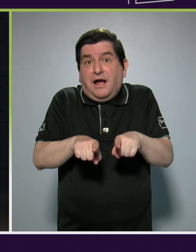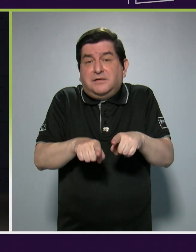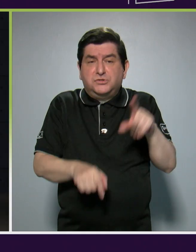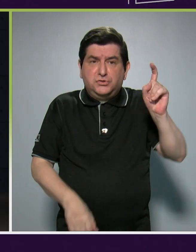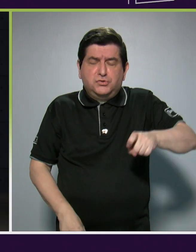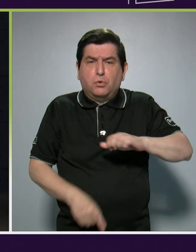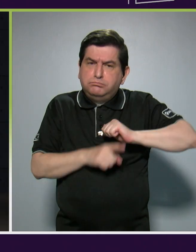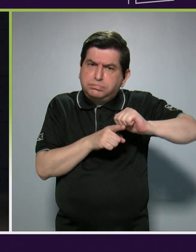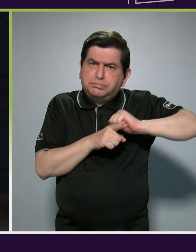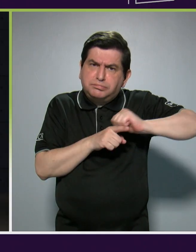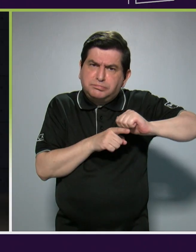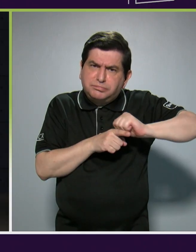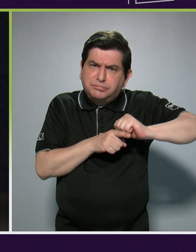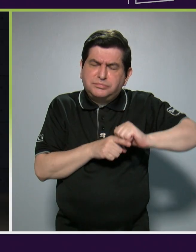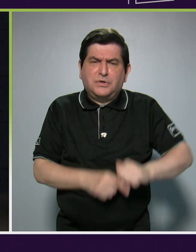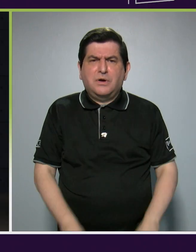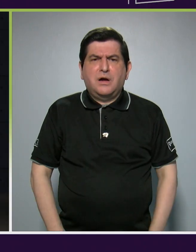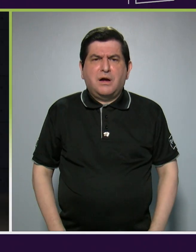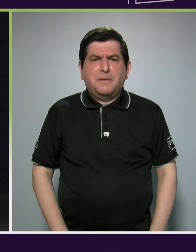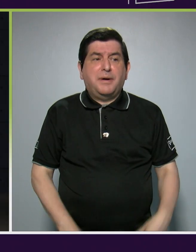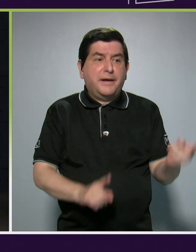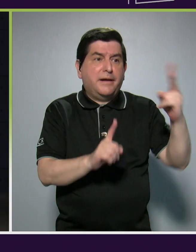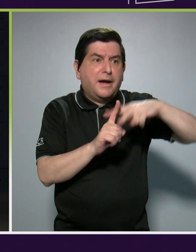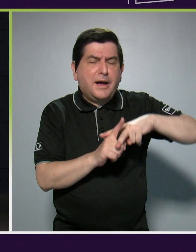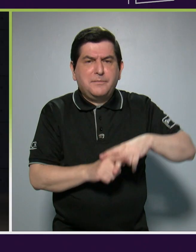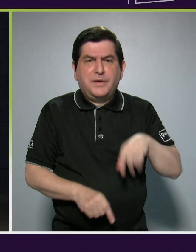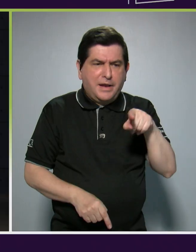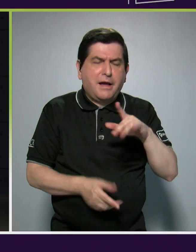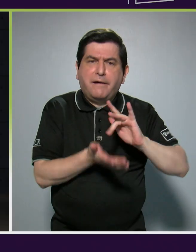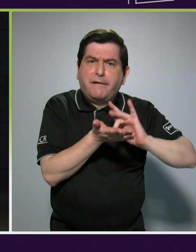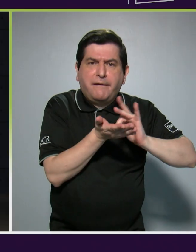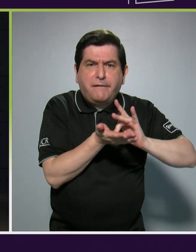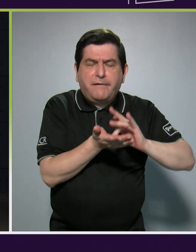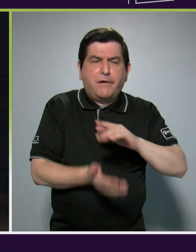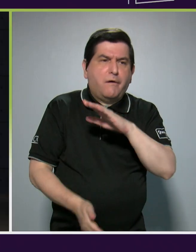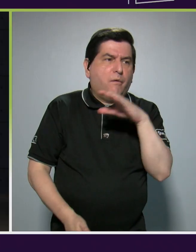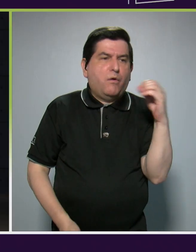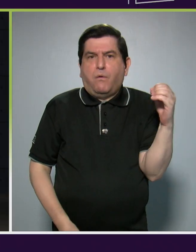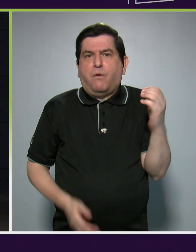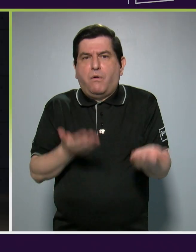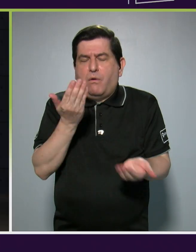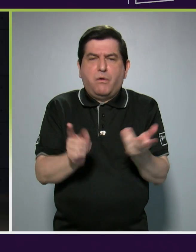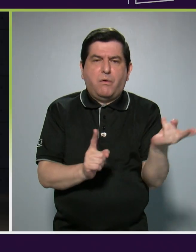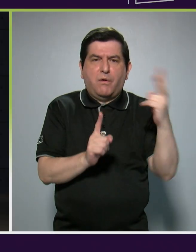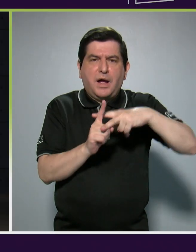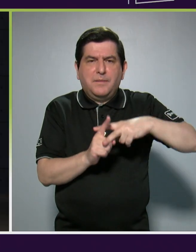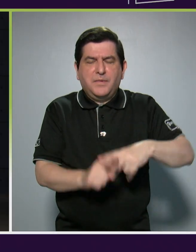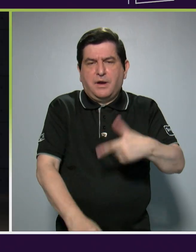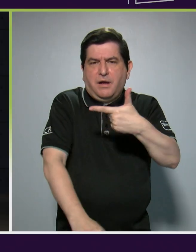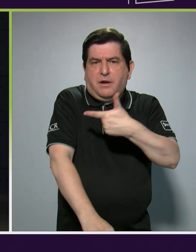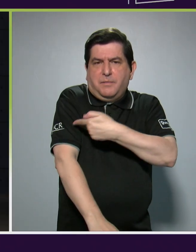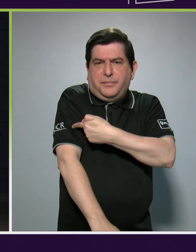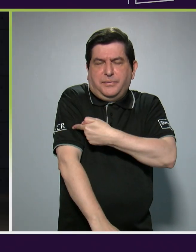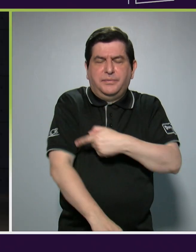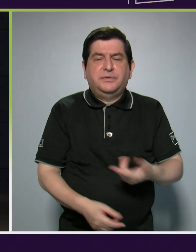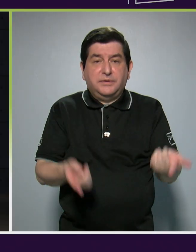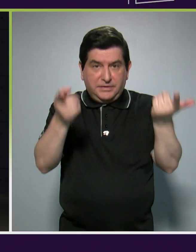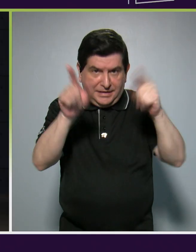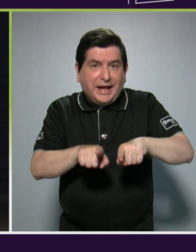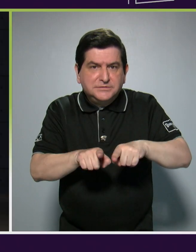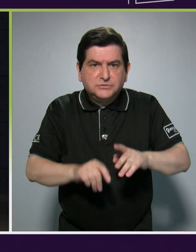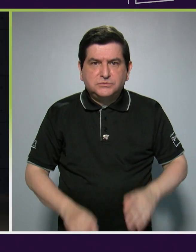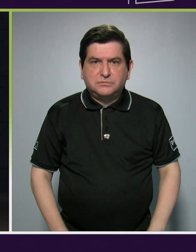requiere capacitarse, ¿verdad?, para suministrar estos medicamentos o para aplicar inyectables, ¿verdad?, si fuera el caso,